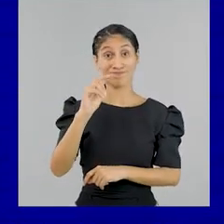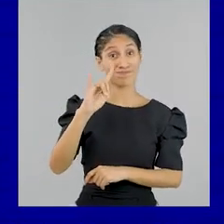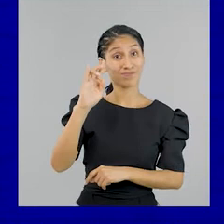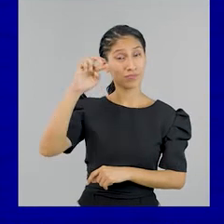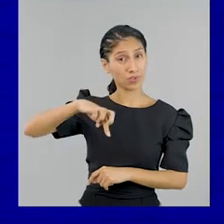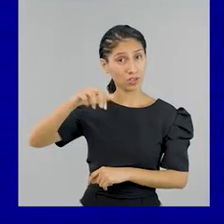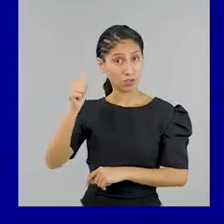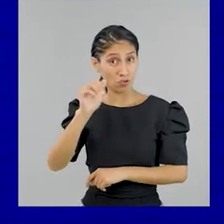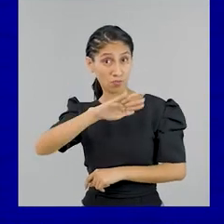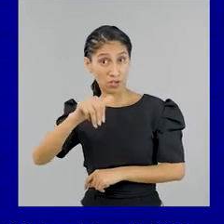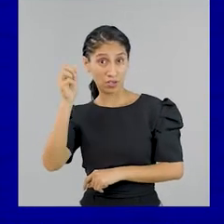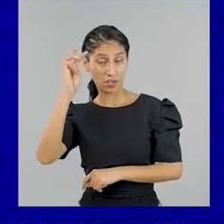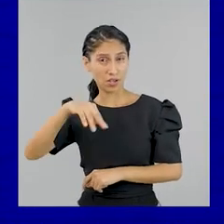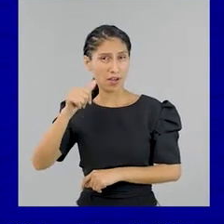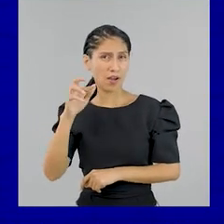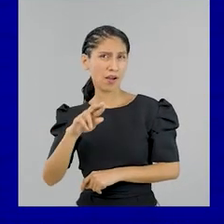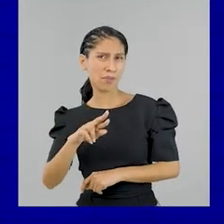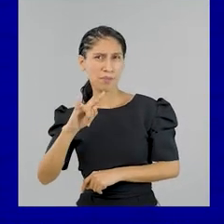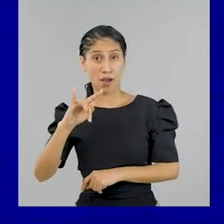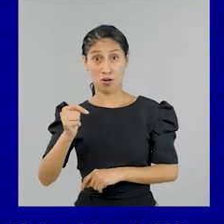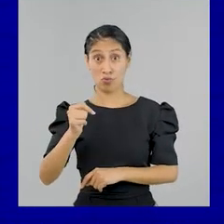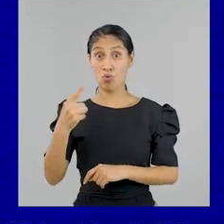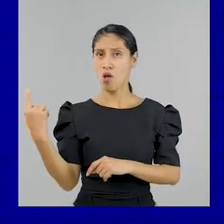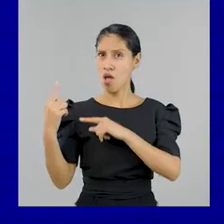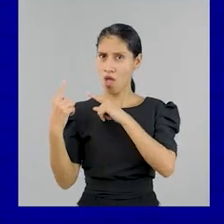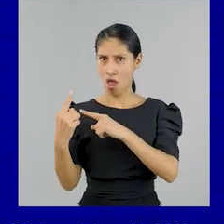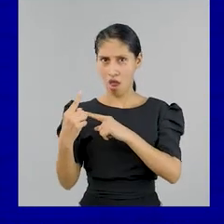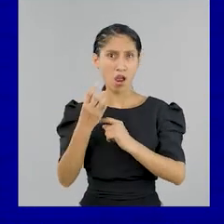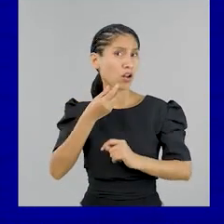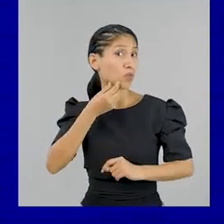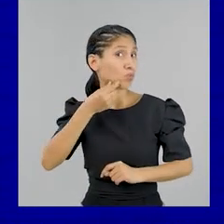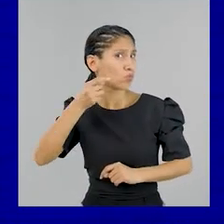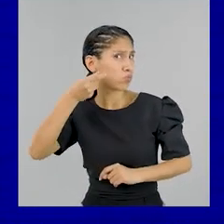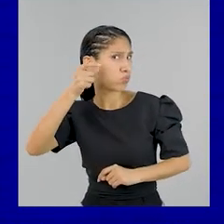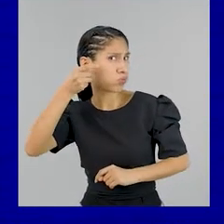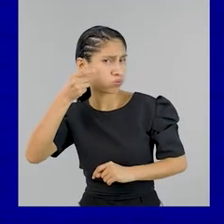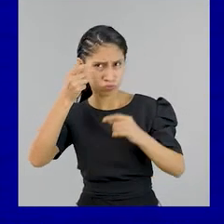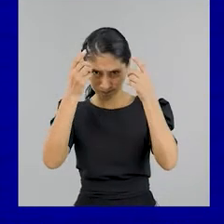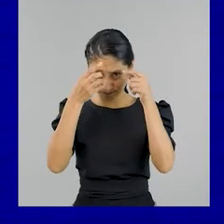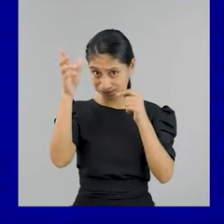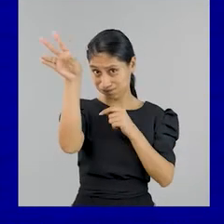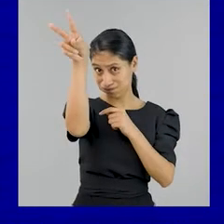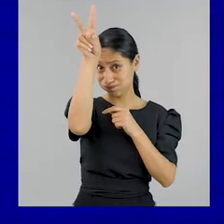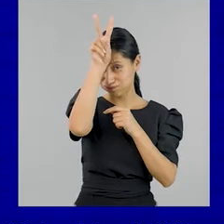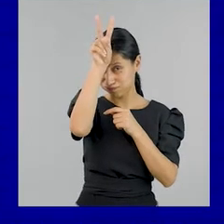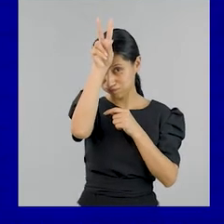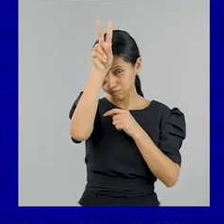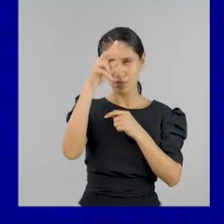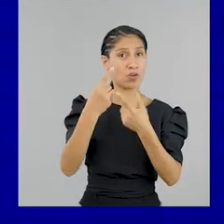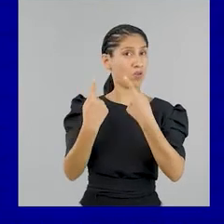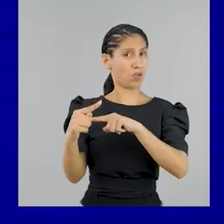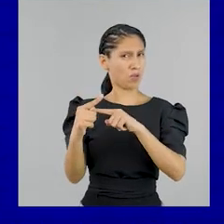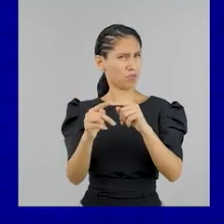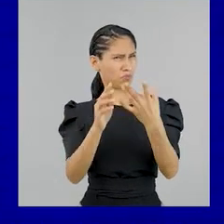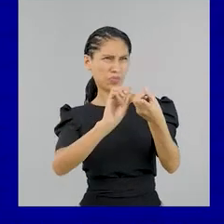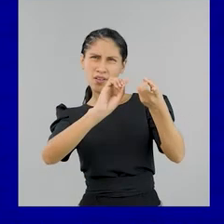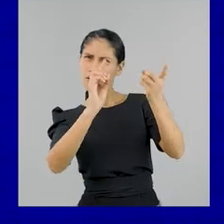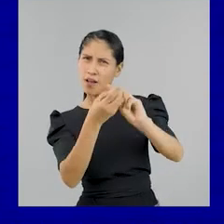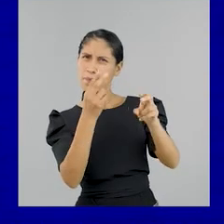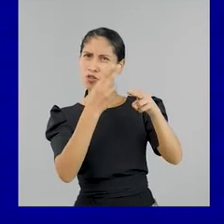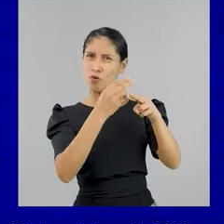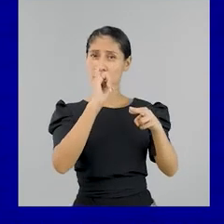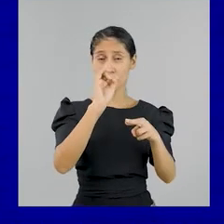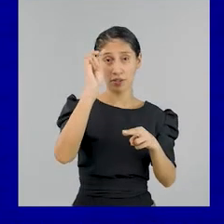un reformador militante, y eso también fue un acto atrevido. Pero el nombre de su amada se cambia a